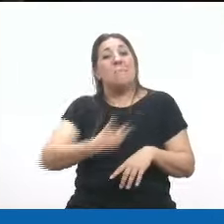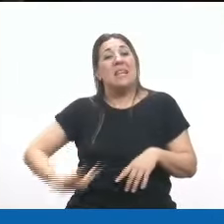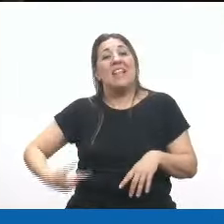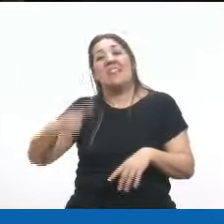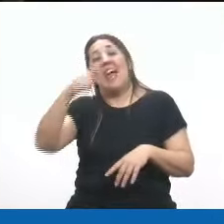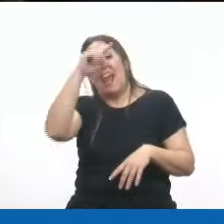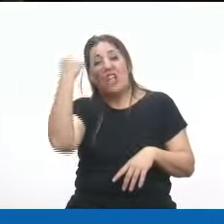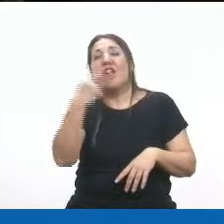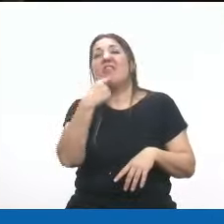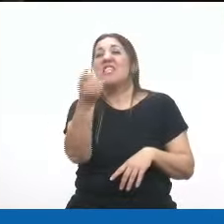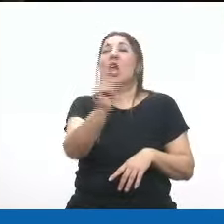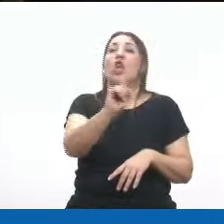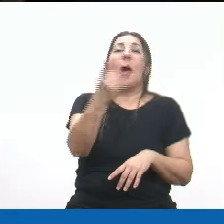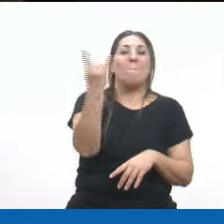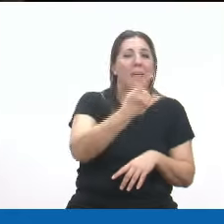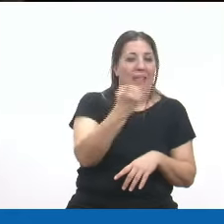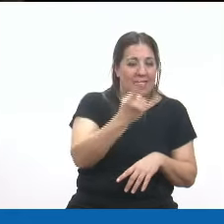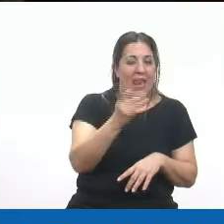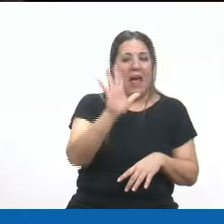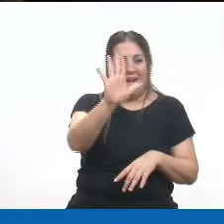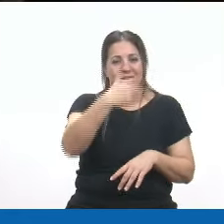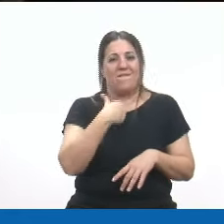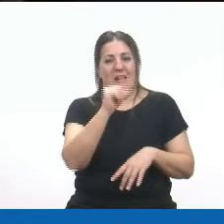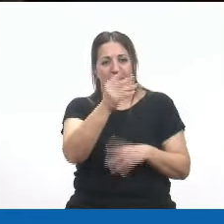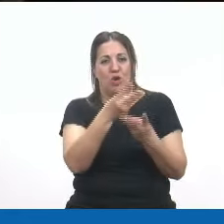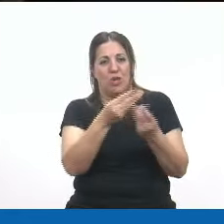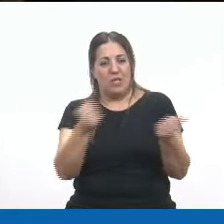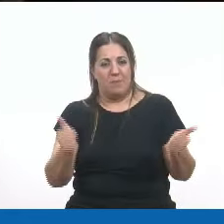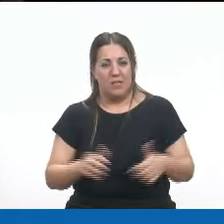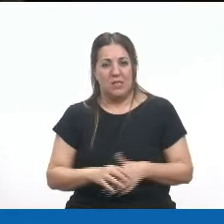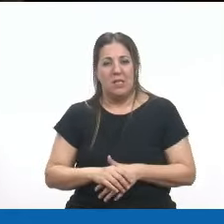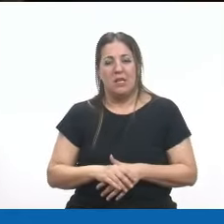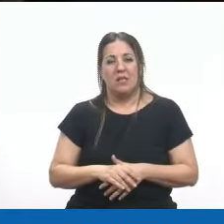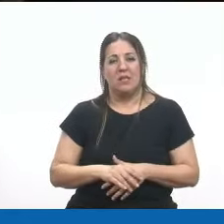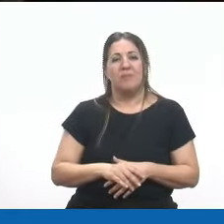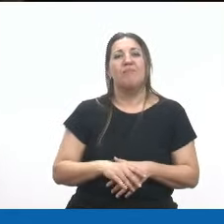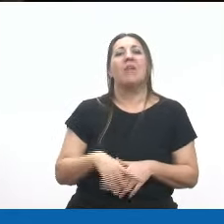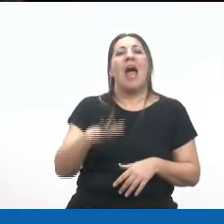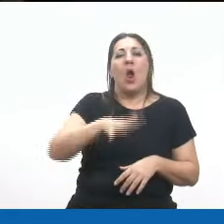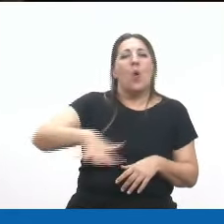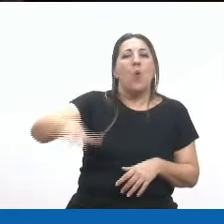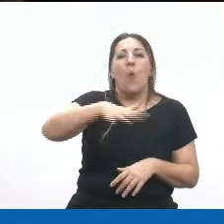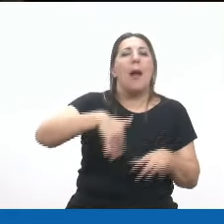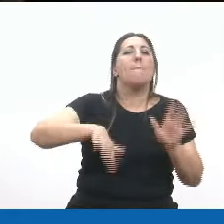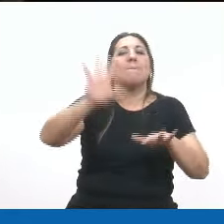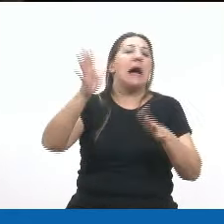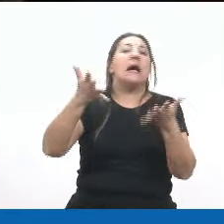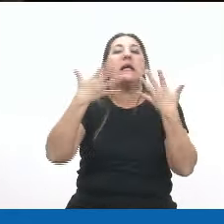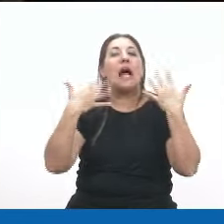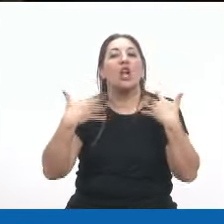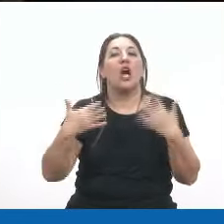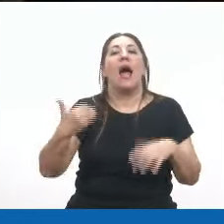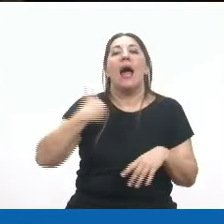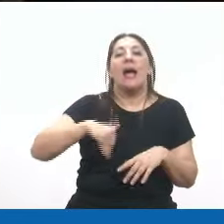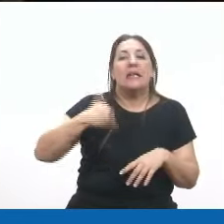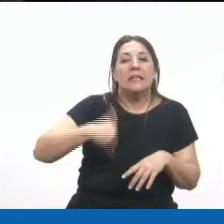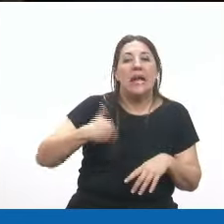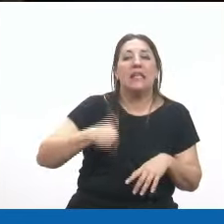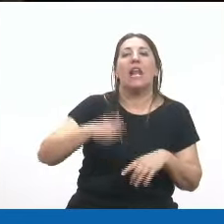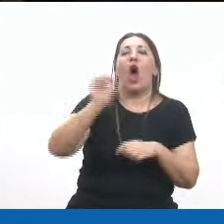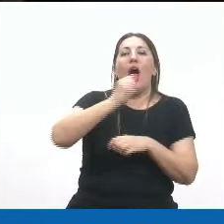no existe ya termino y en las zonas más áridas de la Argentina y desérticas